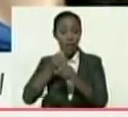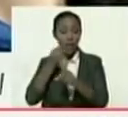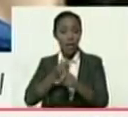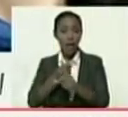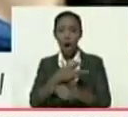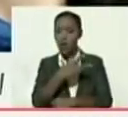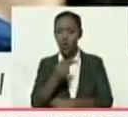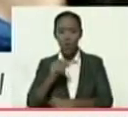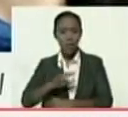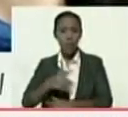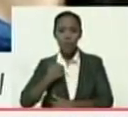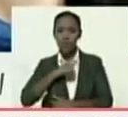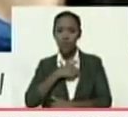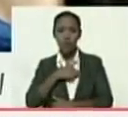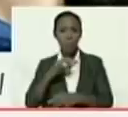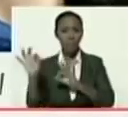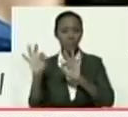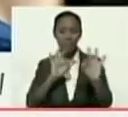estamos nosotros